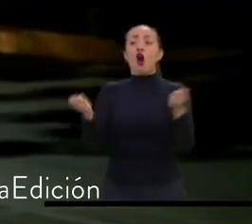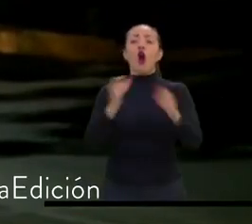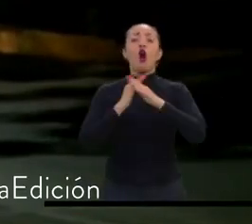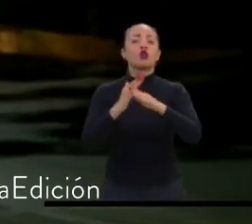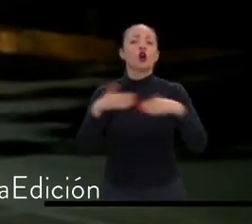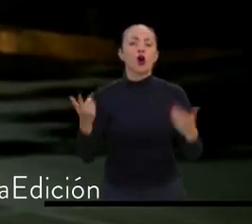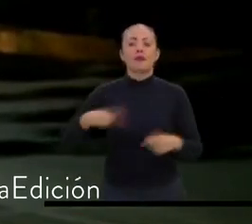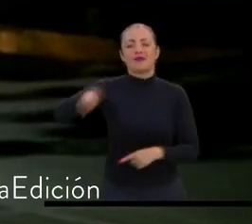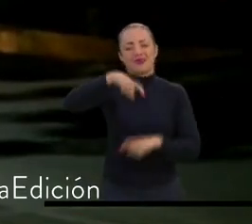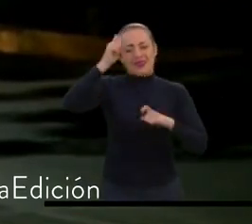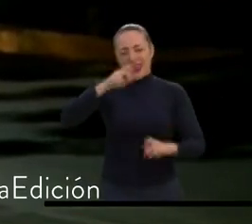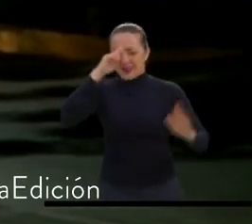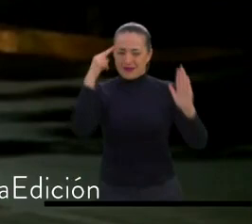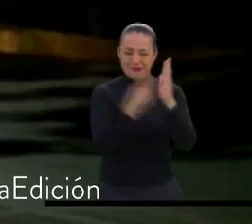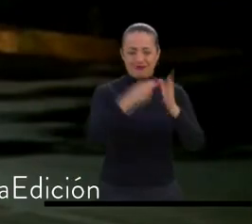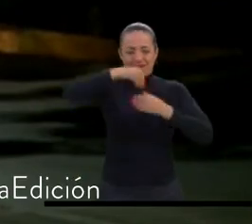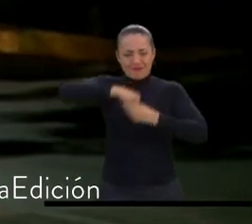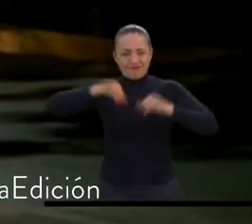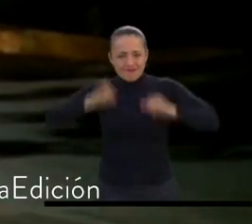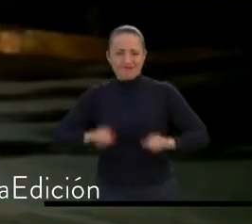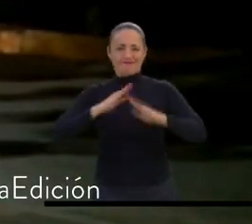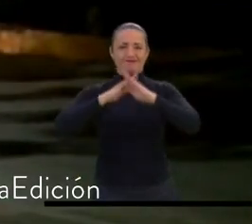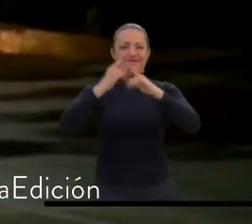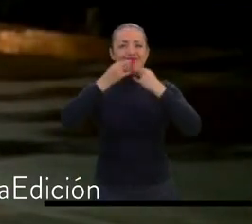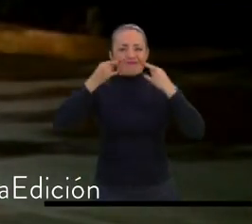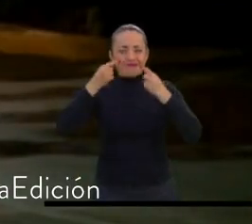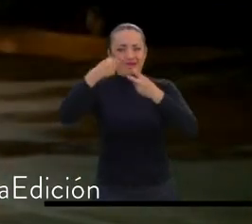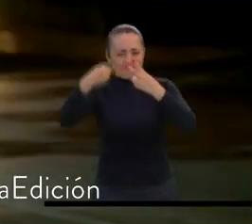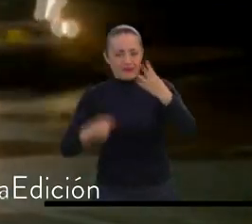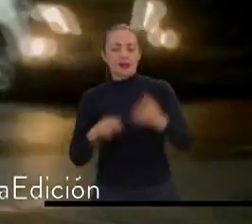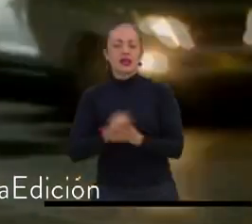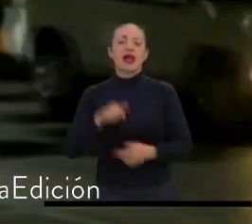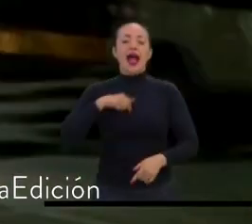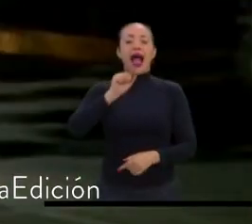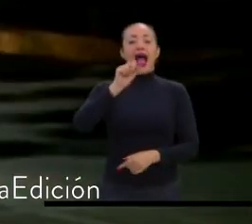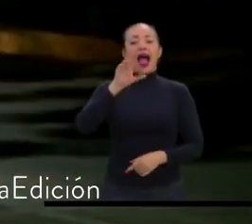respetando las medidas sanitarias. En Barranquilla, Argemiro Pion, Noticias Caracol.